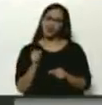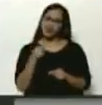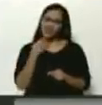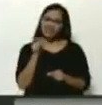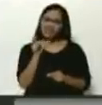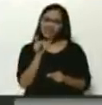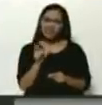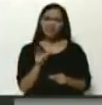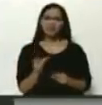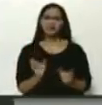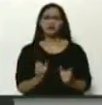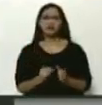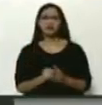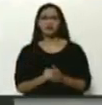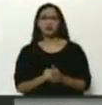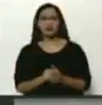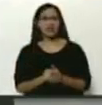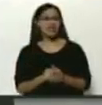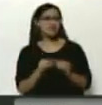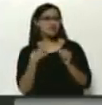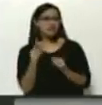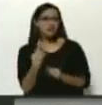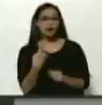fueron ministros del comandante Chávez.